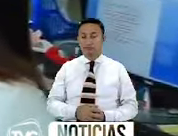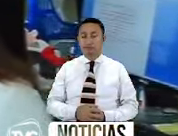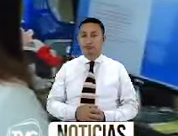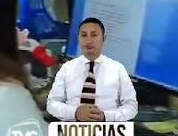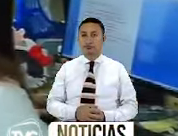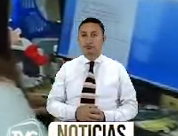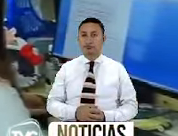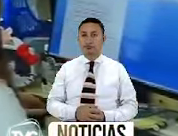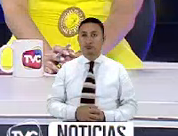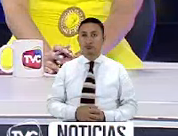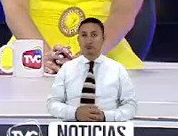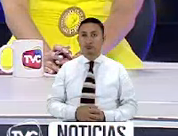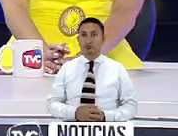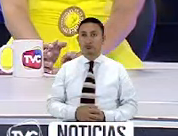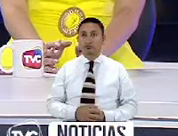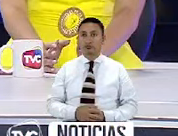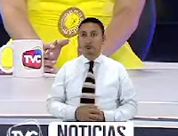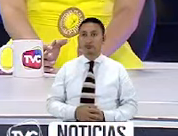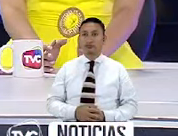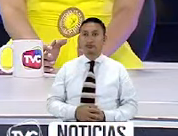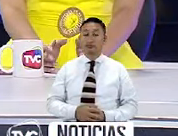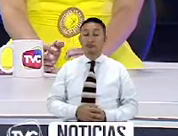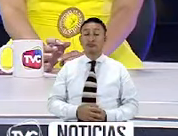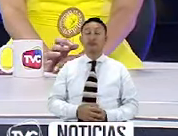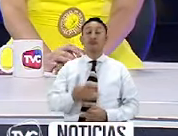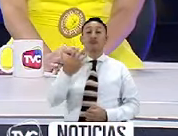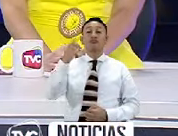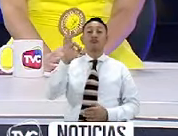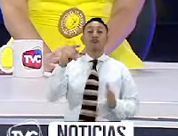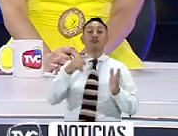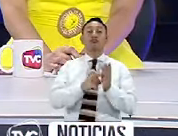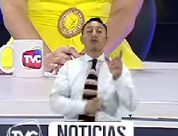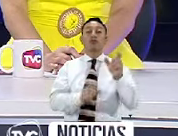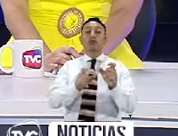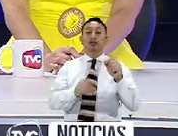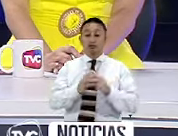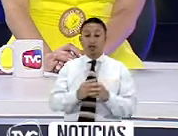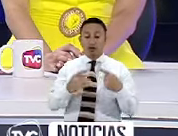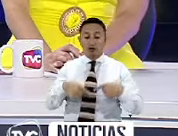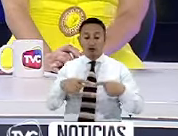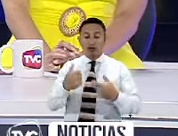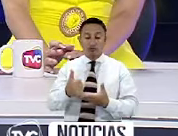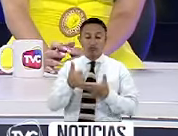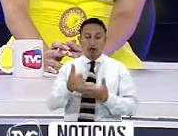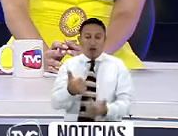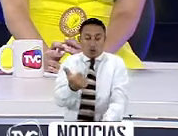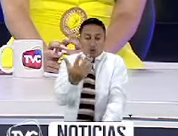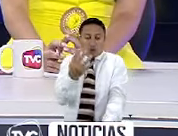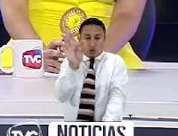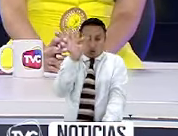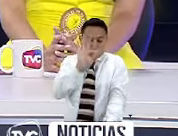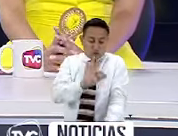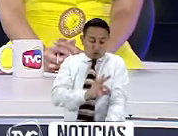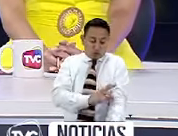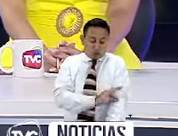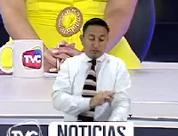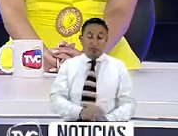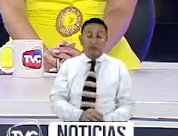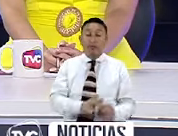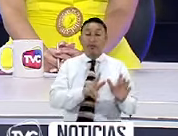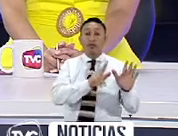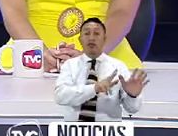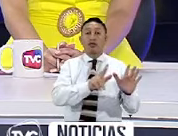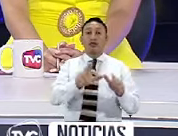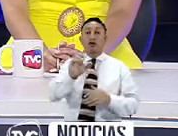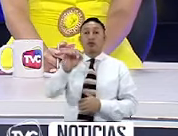Mateu. Más de 19.000 personas reciben diálisis en el país. El 88% de ellos son atendidos en el